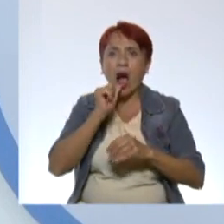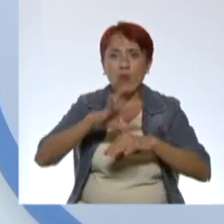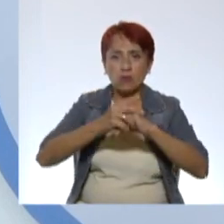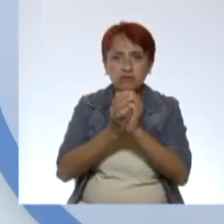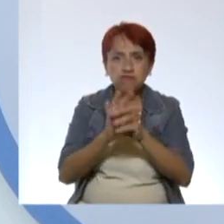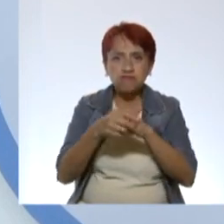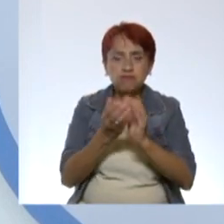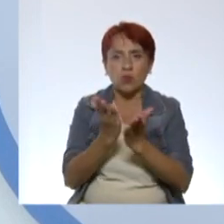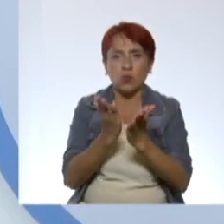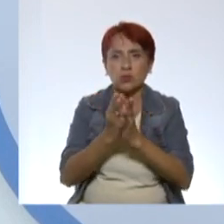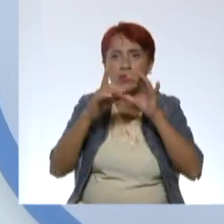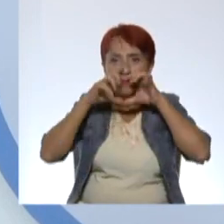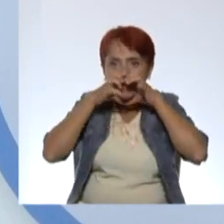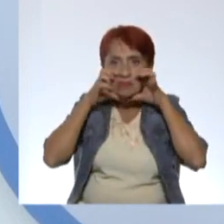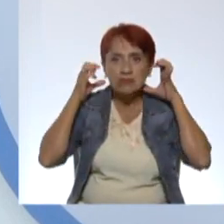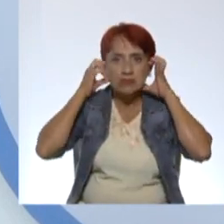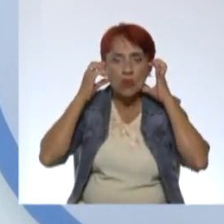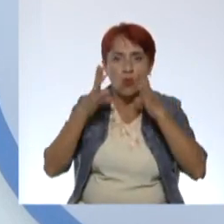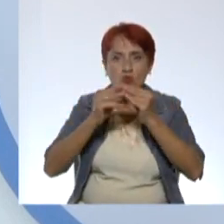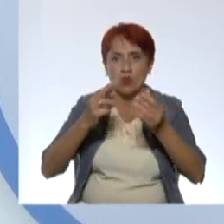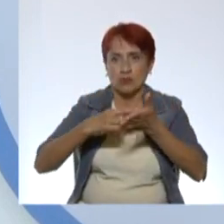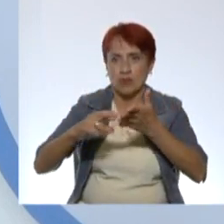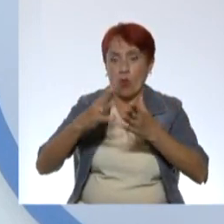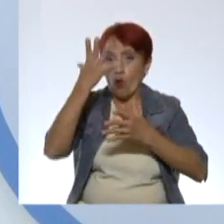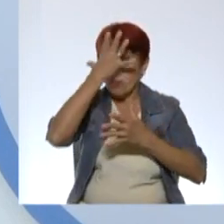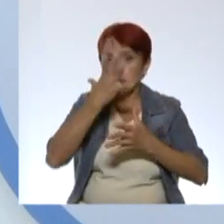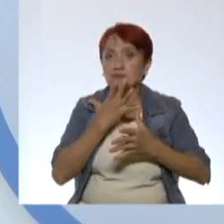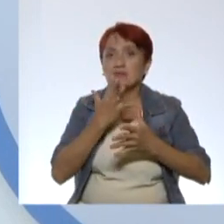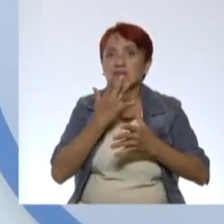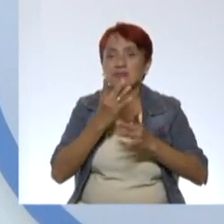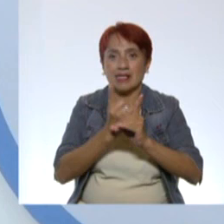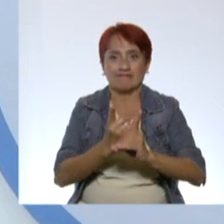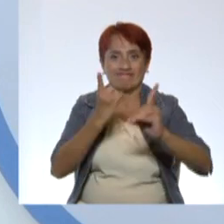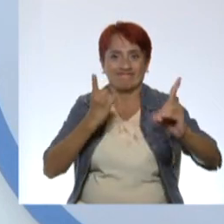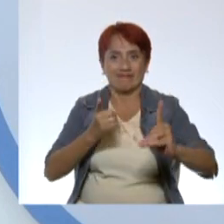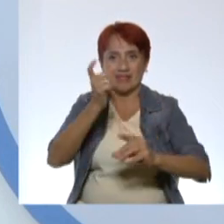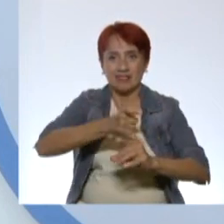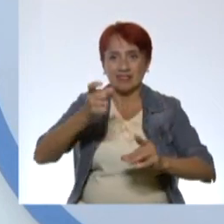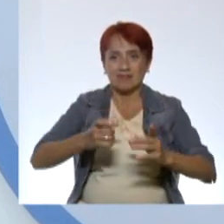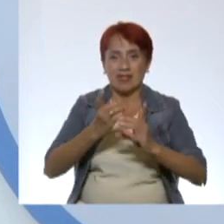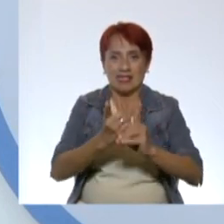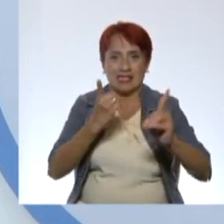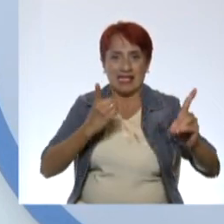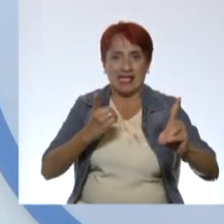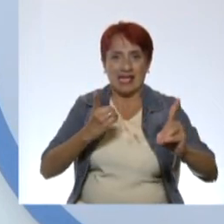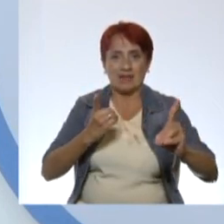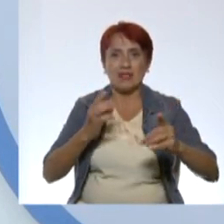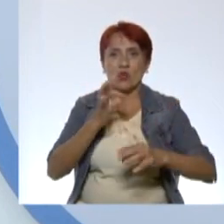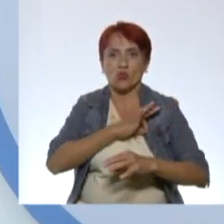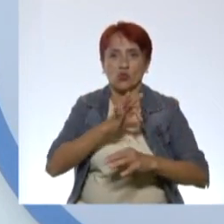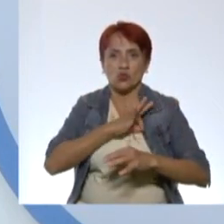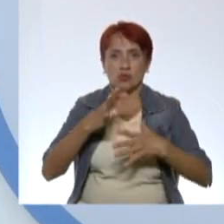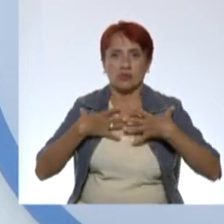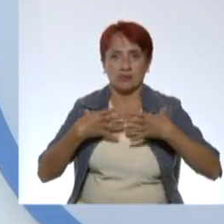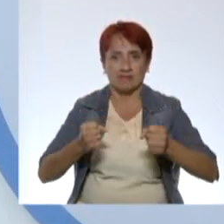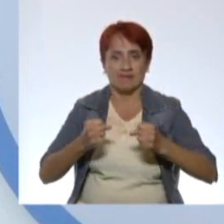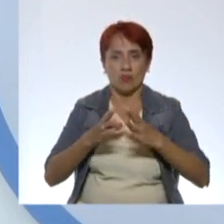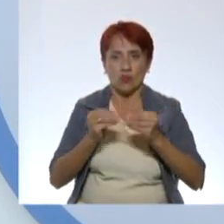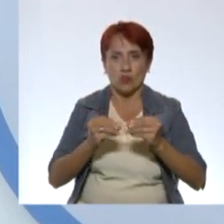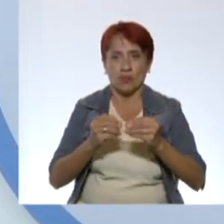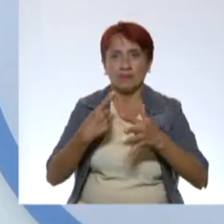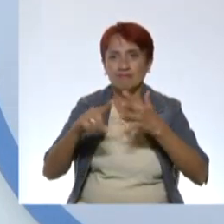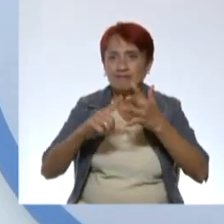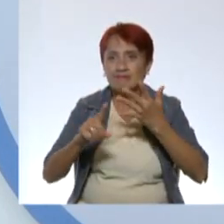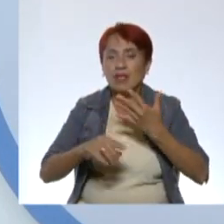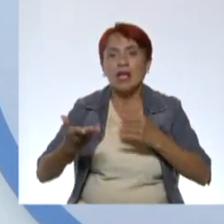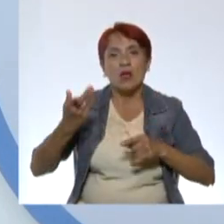agua y jabón, el uso correcto del tapabocas o mascarilla y evitar las aglomeraciones manteniendo un distanciamiento físico